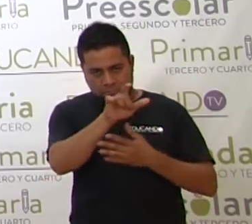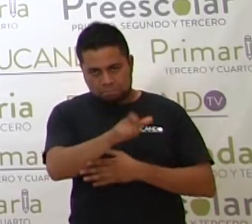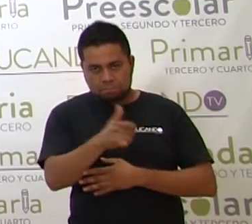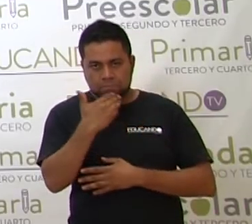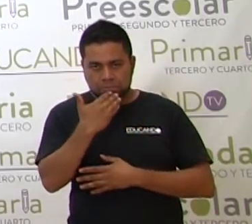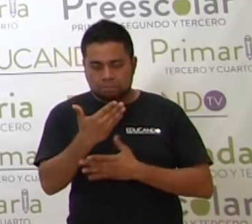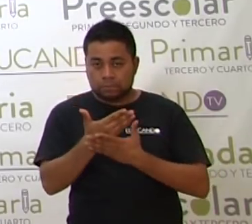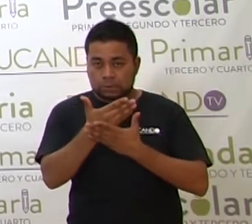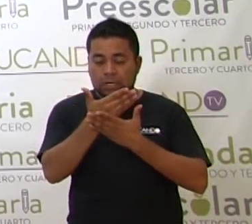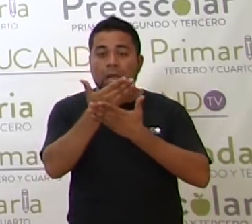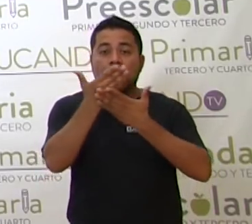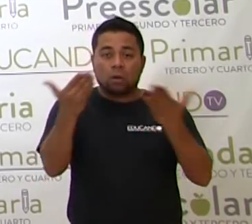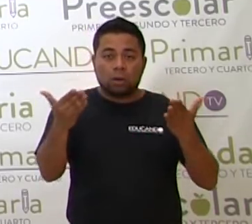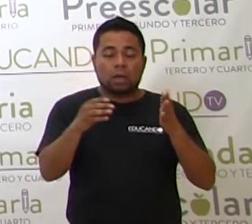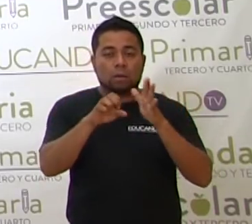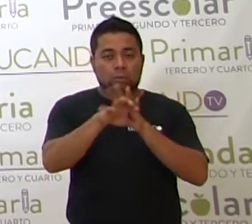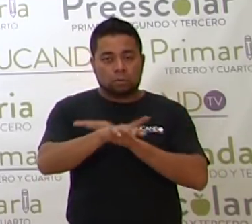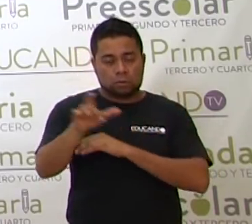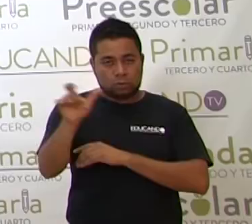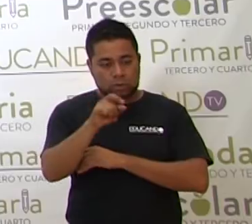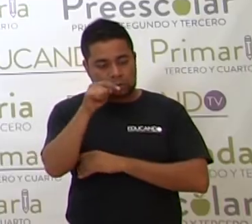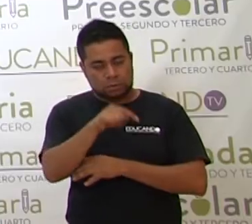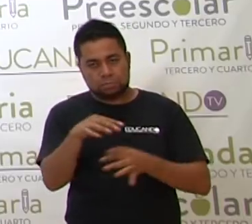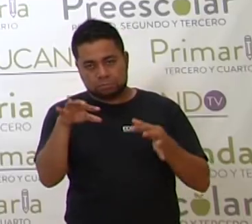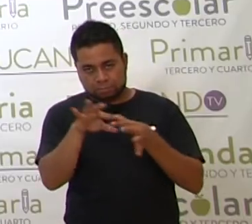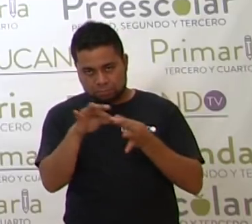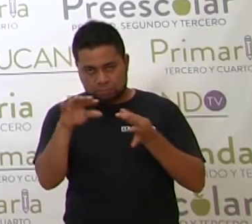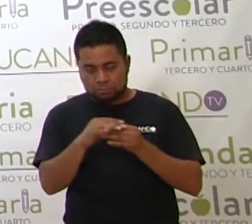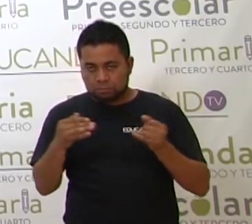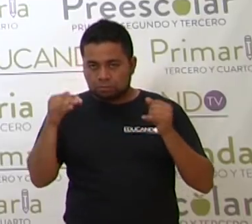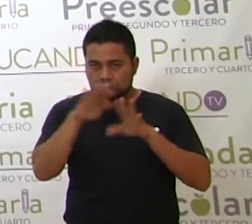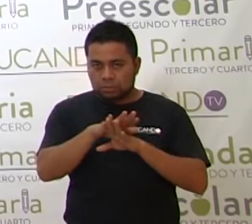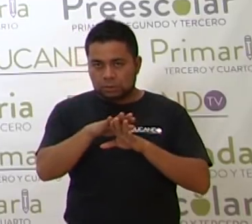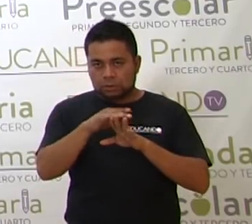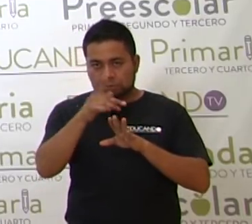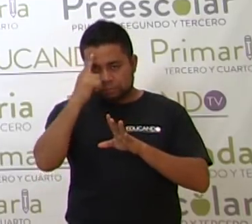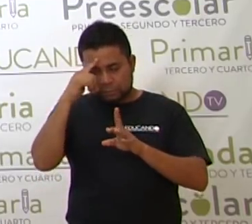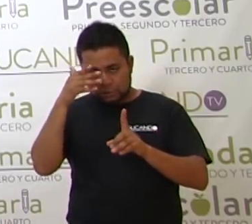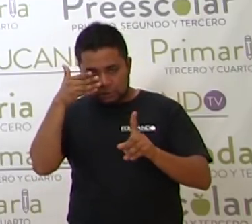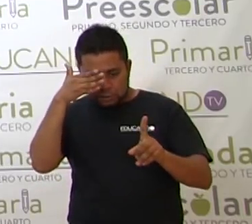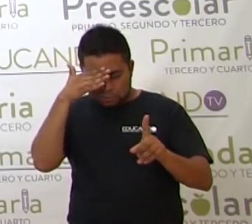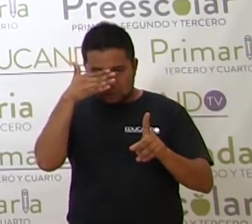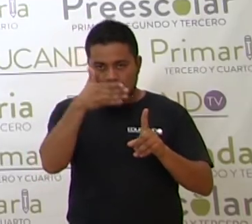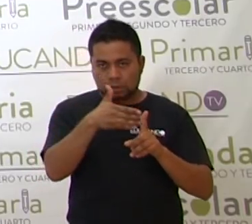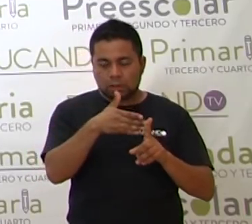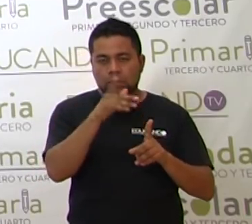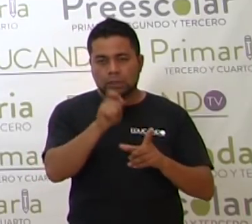Ahora, cuando hablamos de lo que es la objetiva,